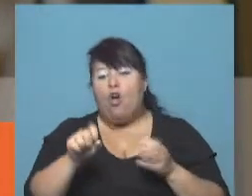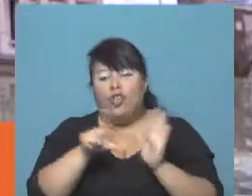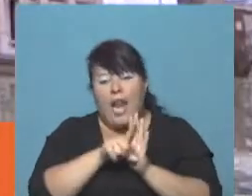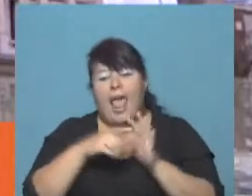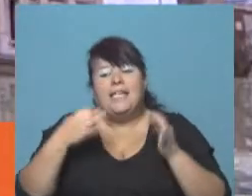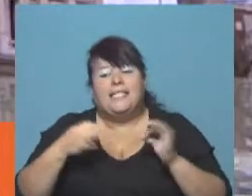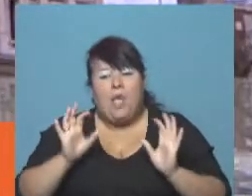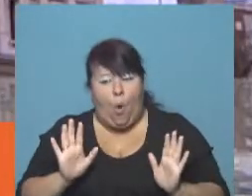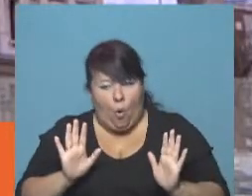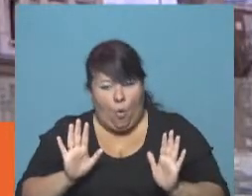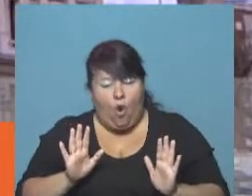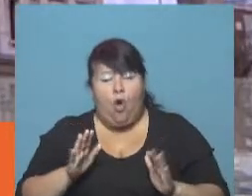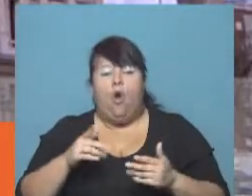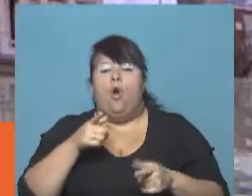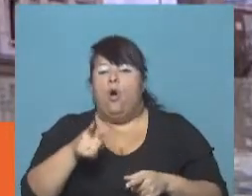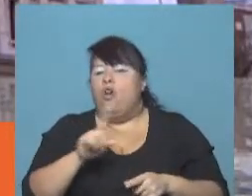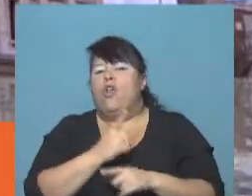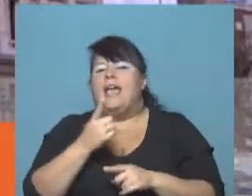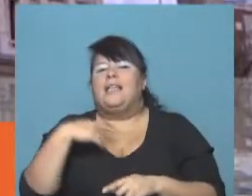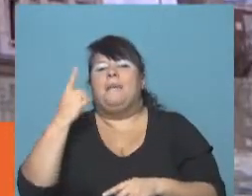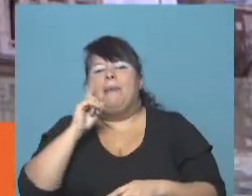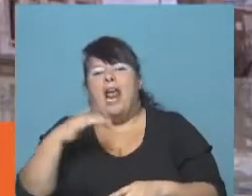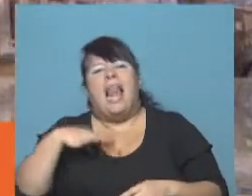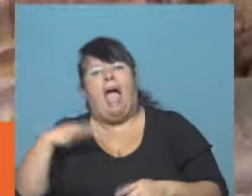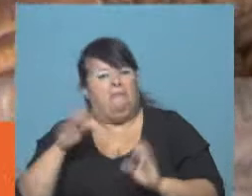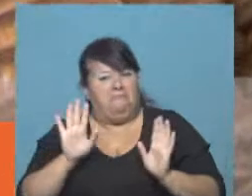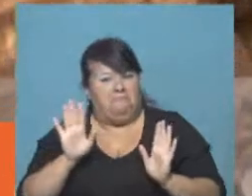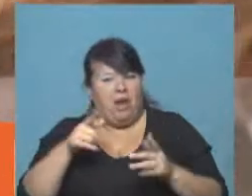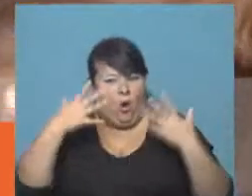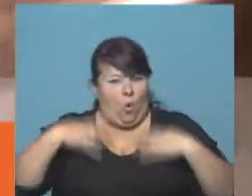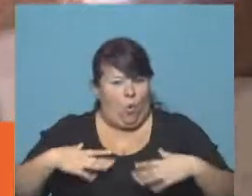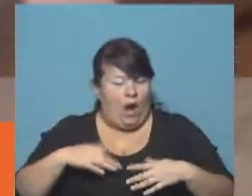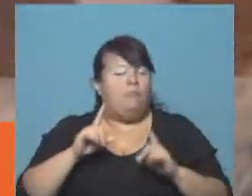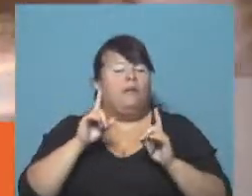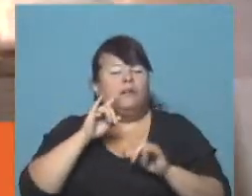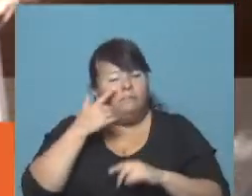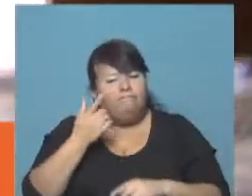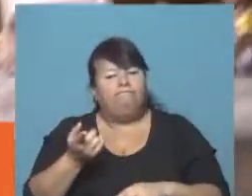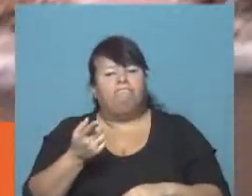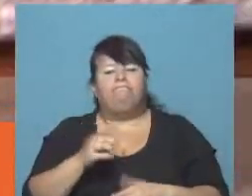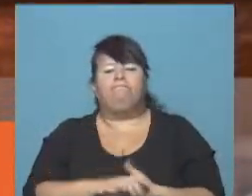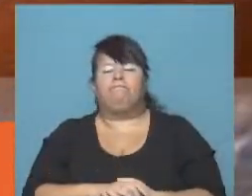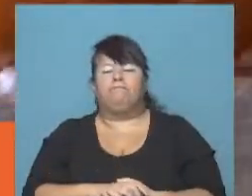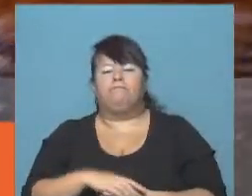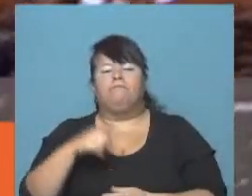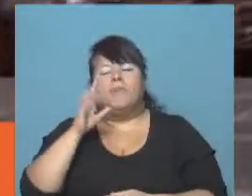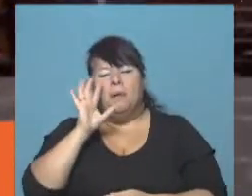seguro, que no pongan en riesgo su vida y su integridad. Se ha visto no solo